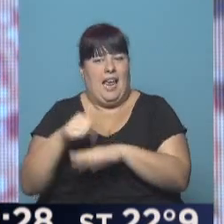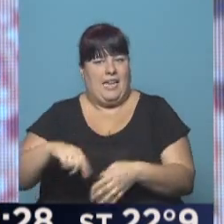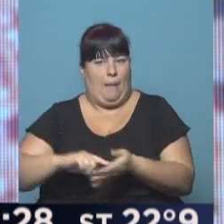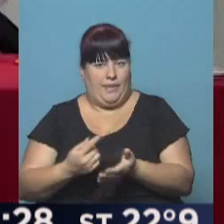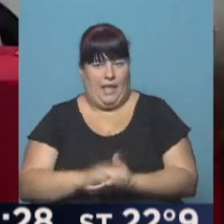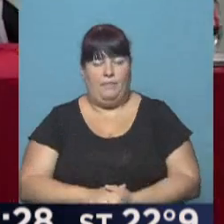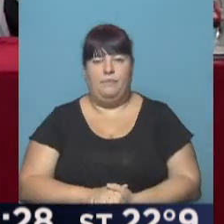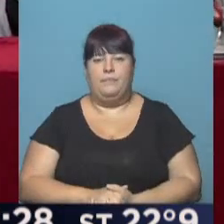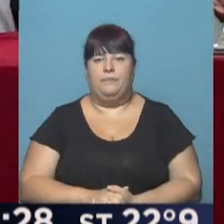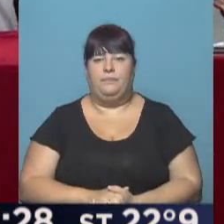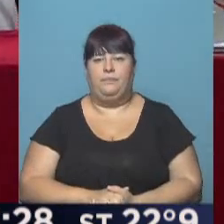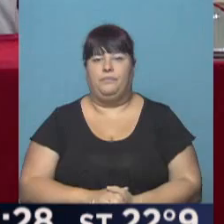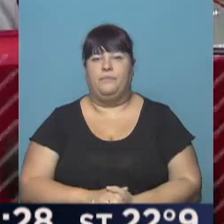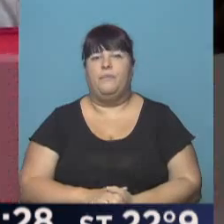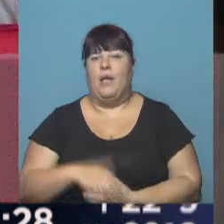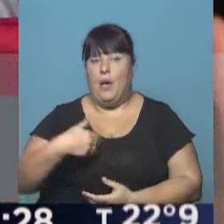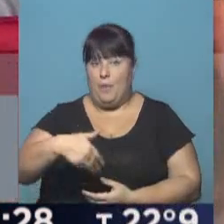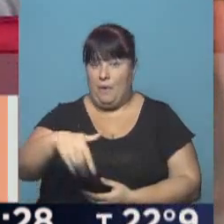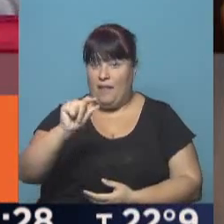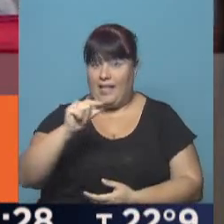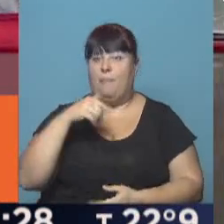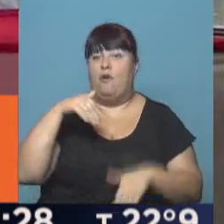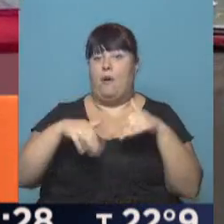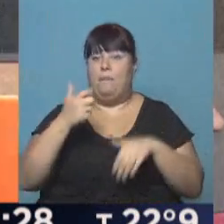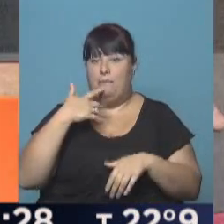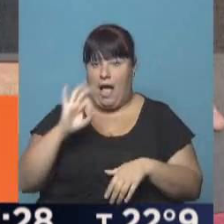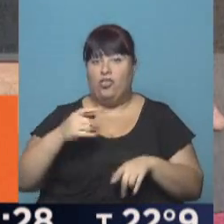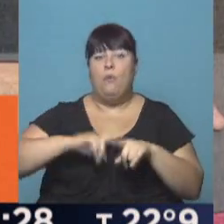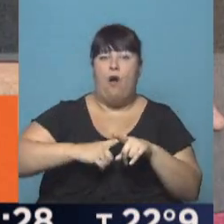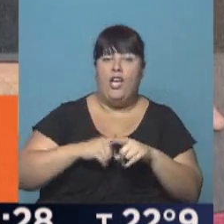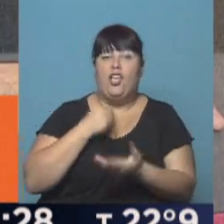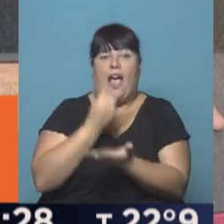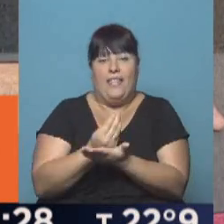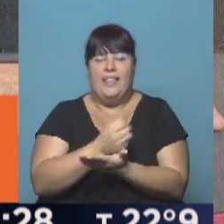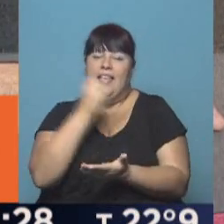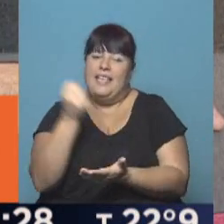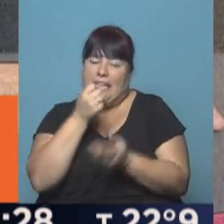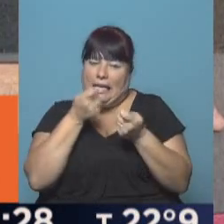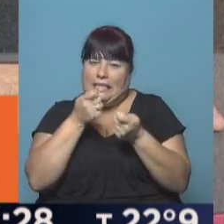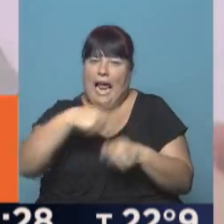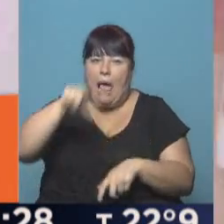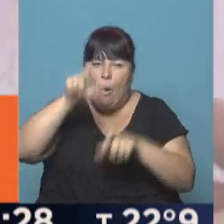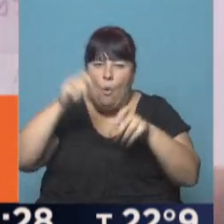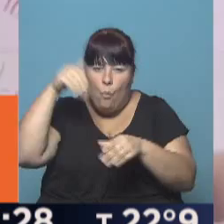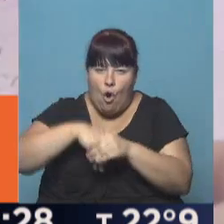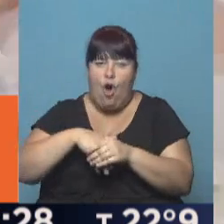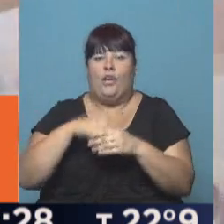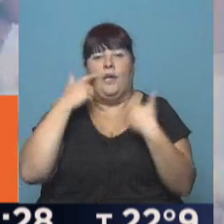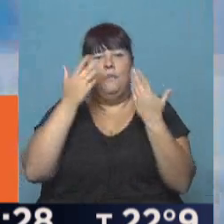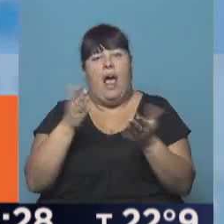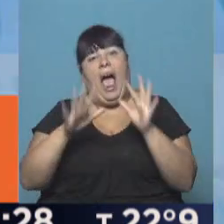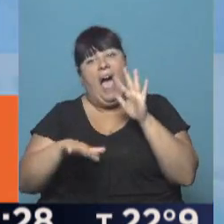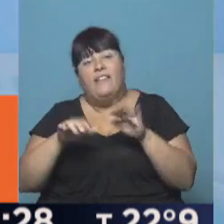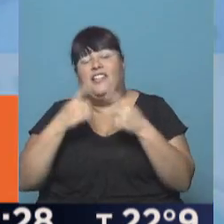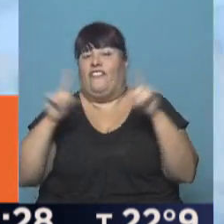la capital federal en la cuenta regresiva a las pasos los políticos y candidatos buscan convencer al electorado con presentaciones a